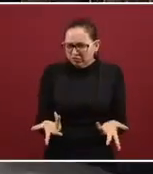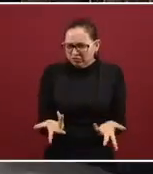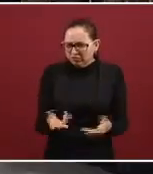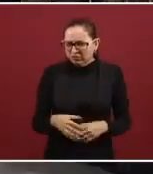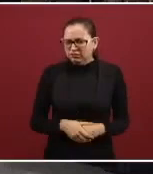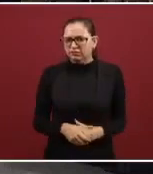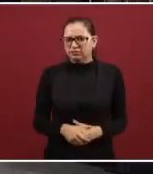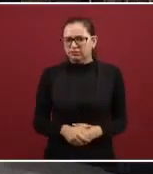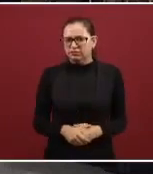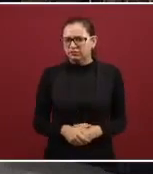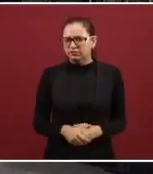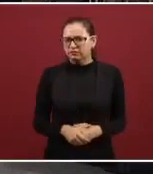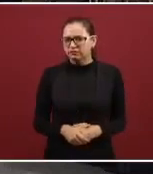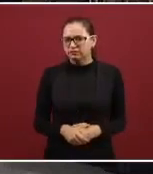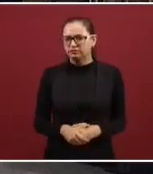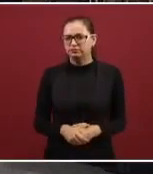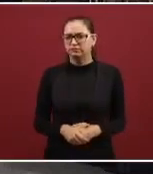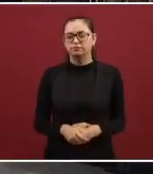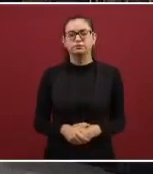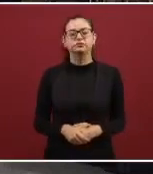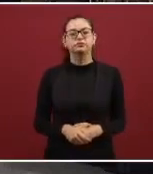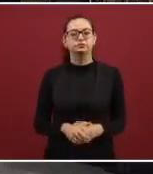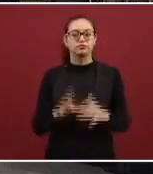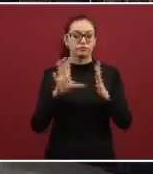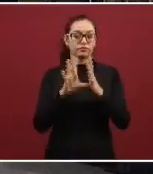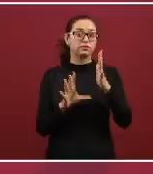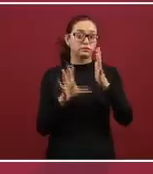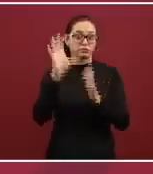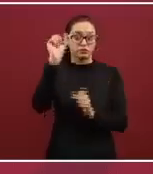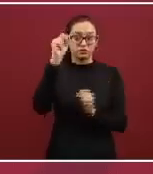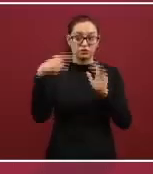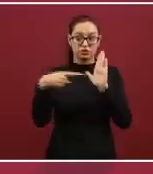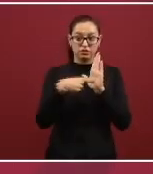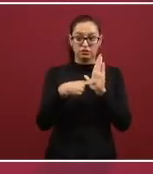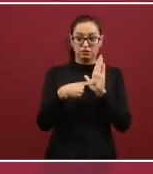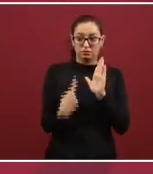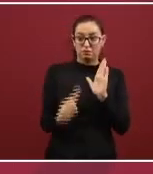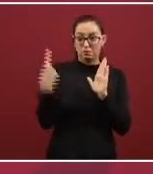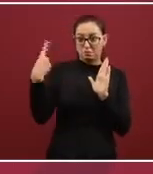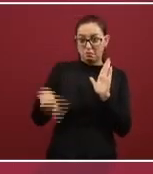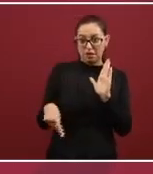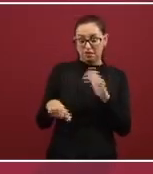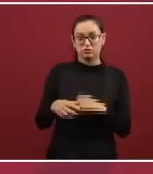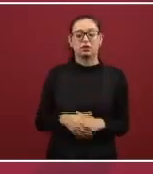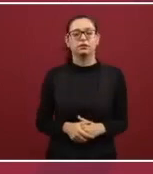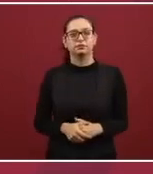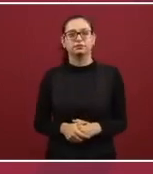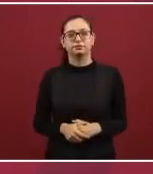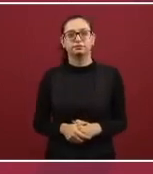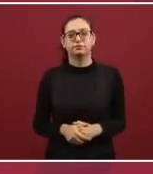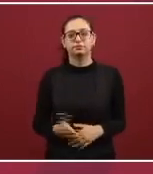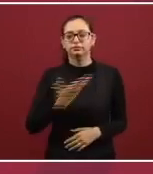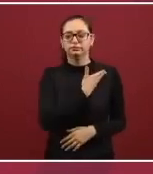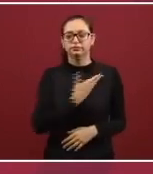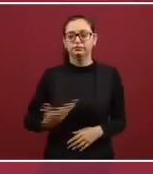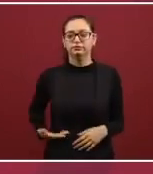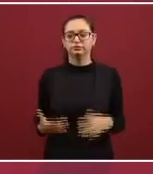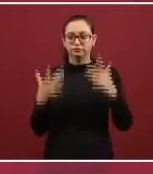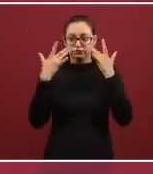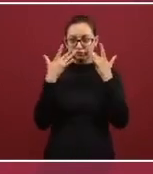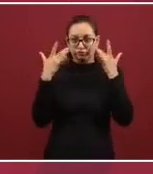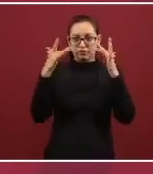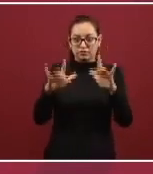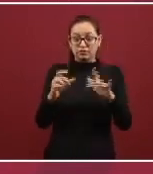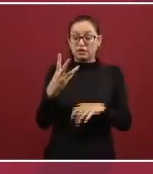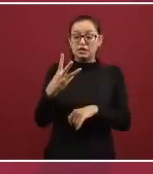Bueno, de acuerdo a la Constitución, si la renuncia del presidente se da